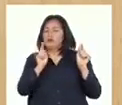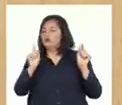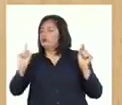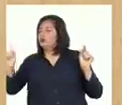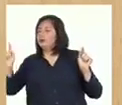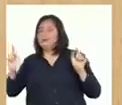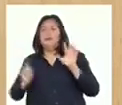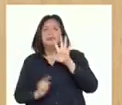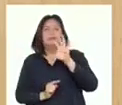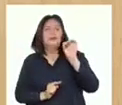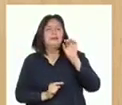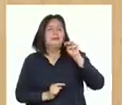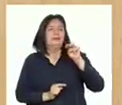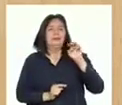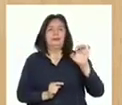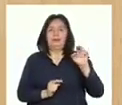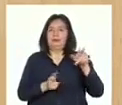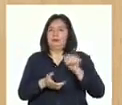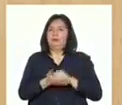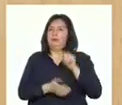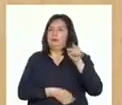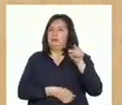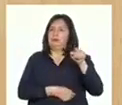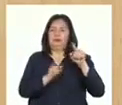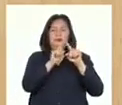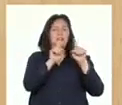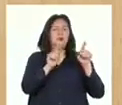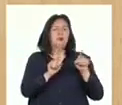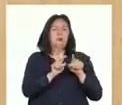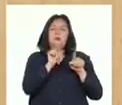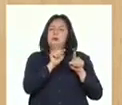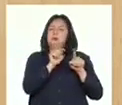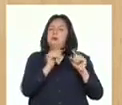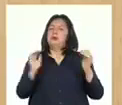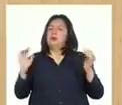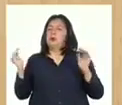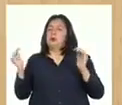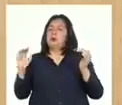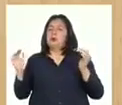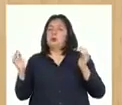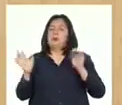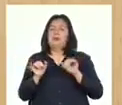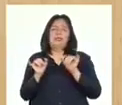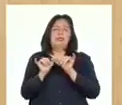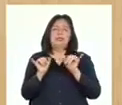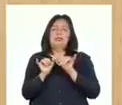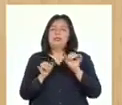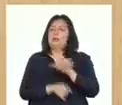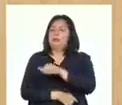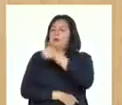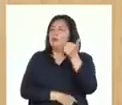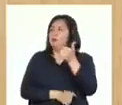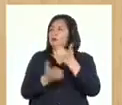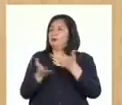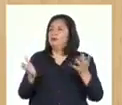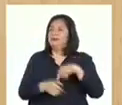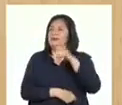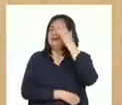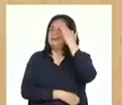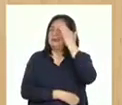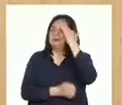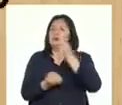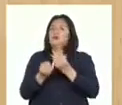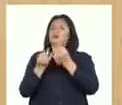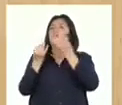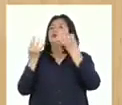medía 50 centímetros. Con este cuadradito podremos comparar las longitudes de otros objetos para saber